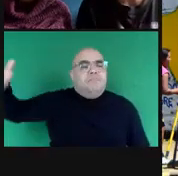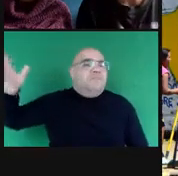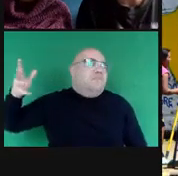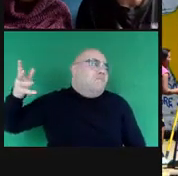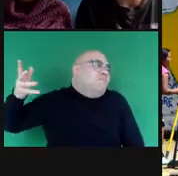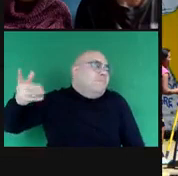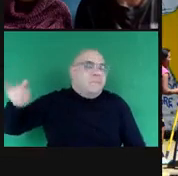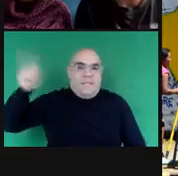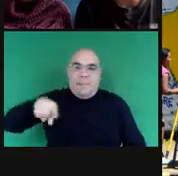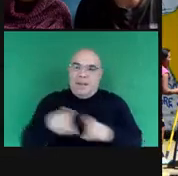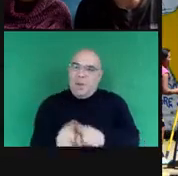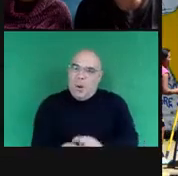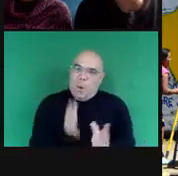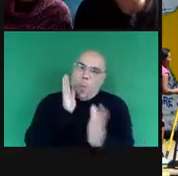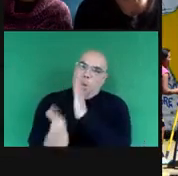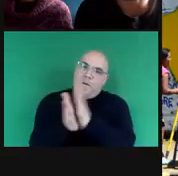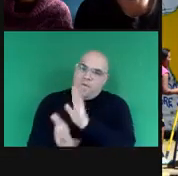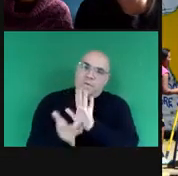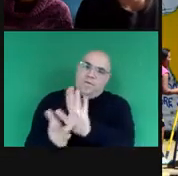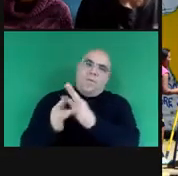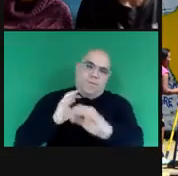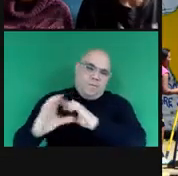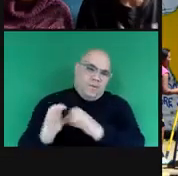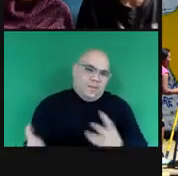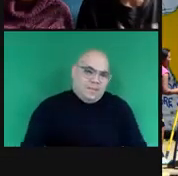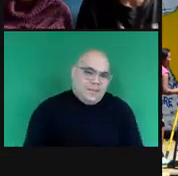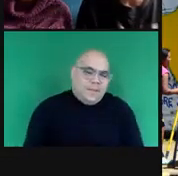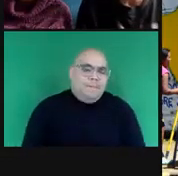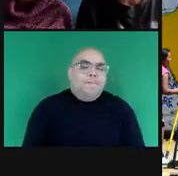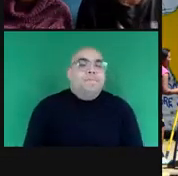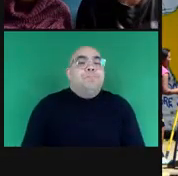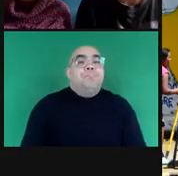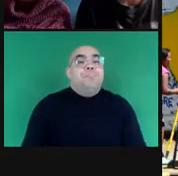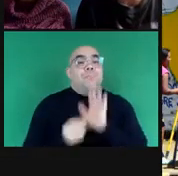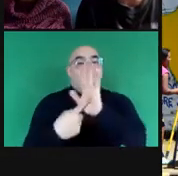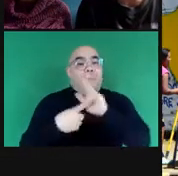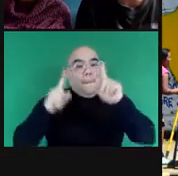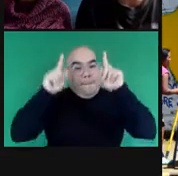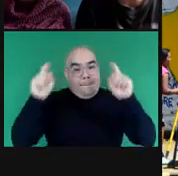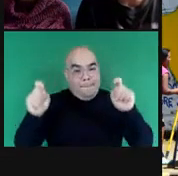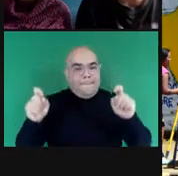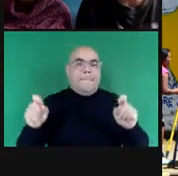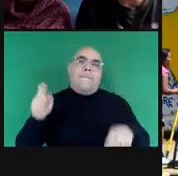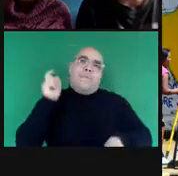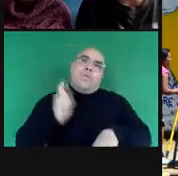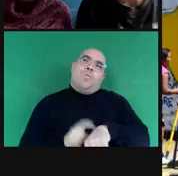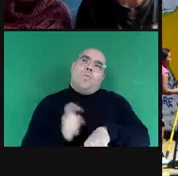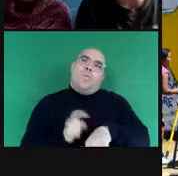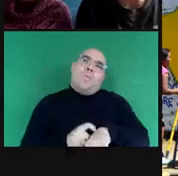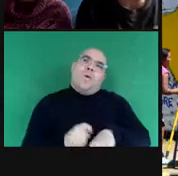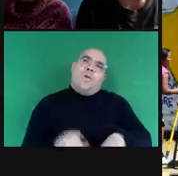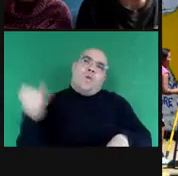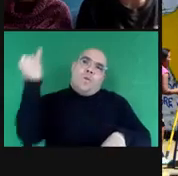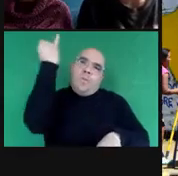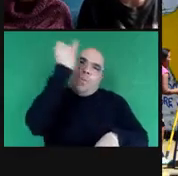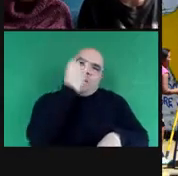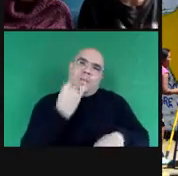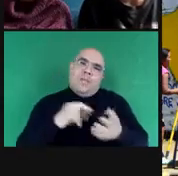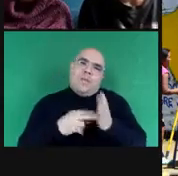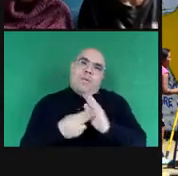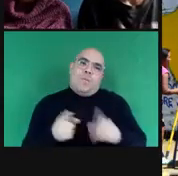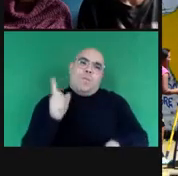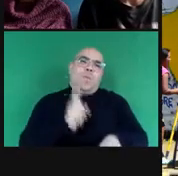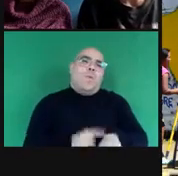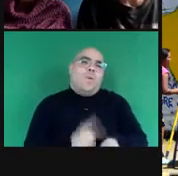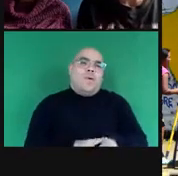pueda comunicar. Y acá, como ven en la imagen, es el momento de pintar, es un momento participativo, ¿no? Es un